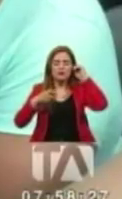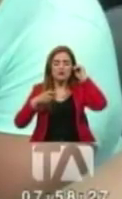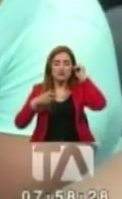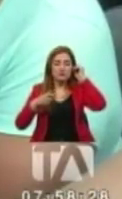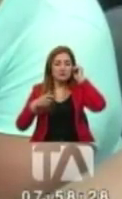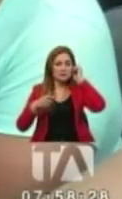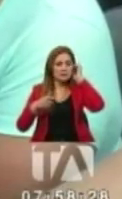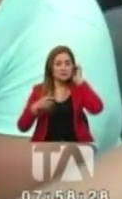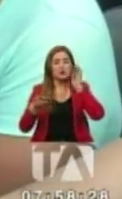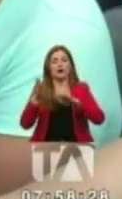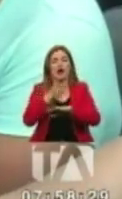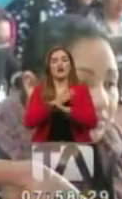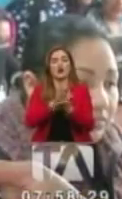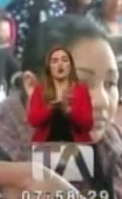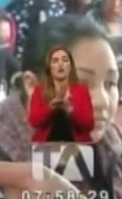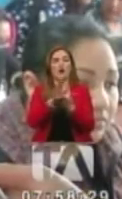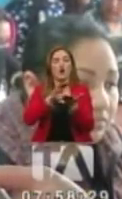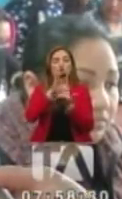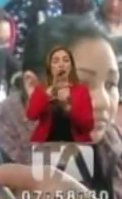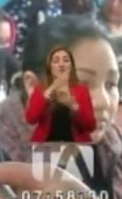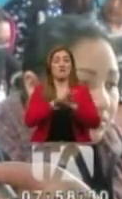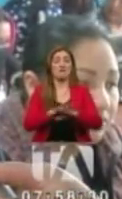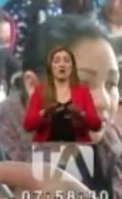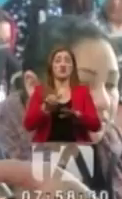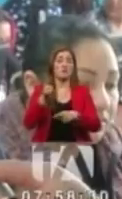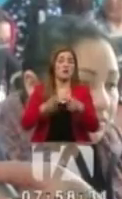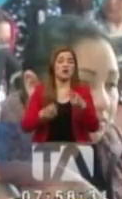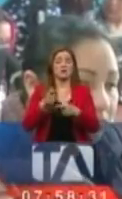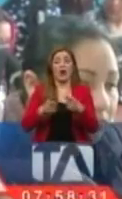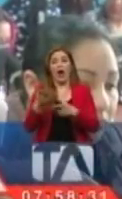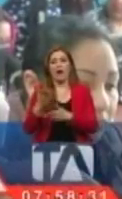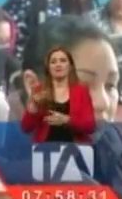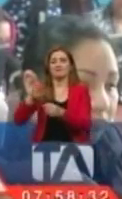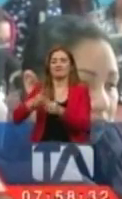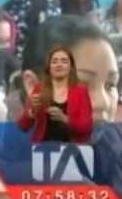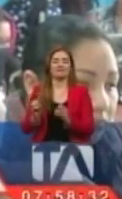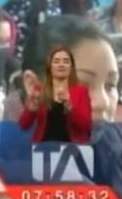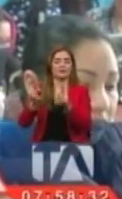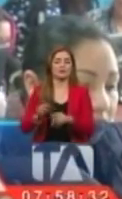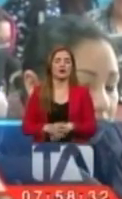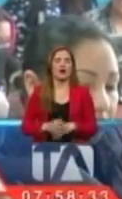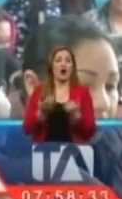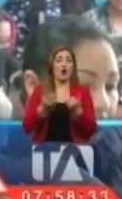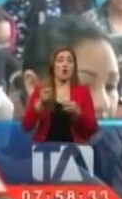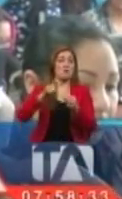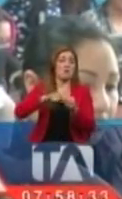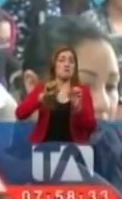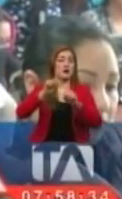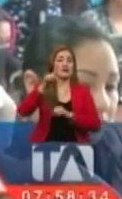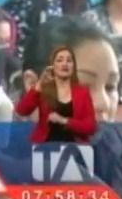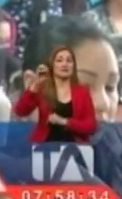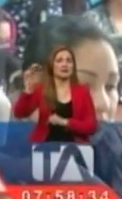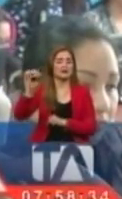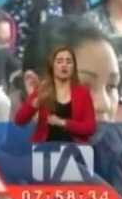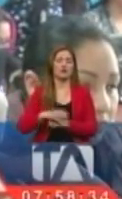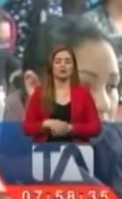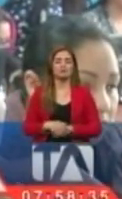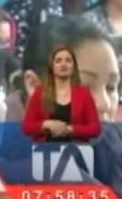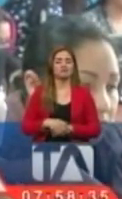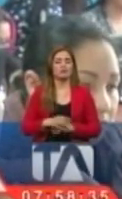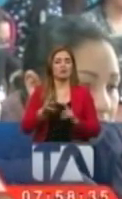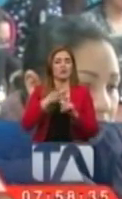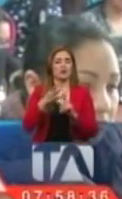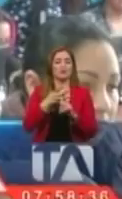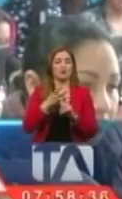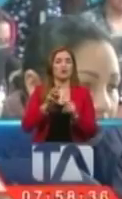terminen sus estudios secundarios tenemos alrededor de 100 cupos de 100 cupos que todavía pueden acceder las